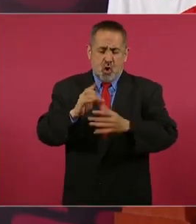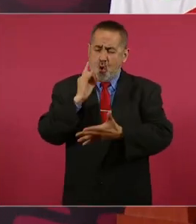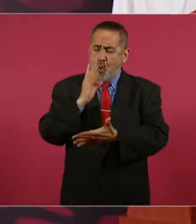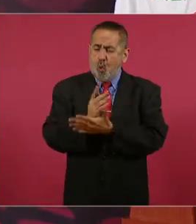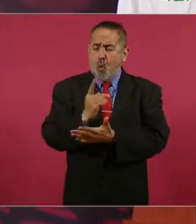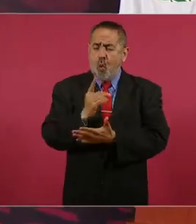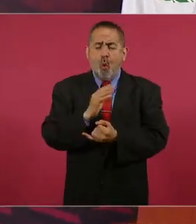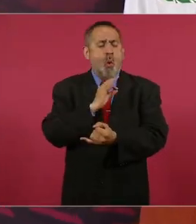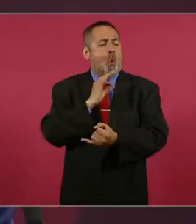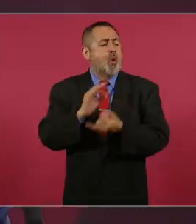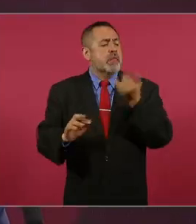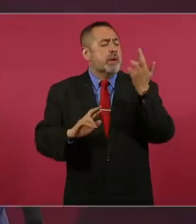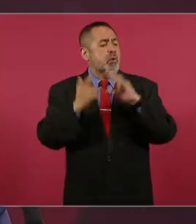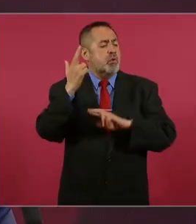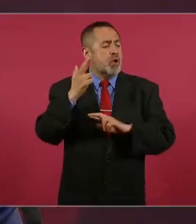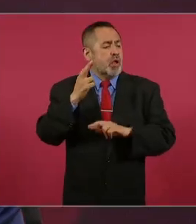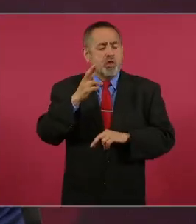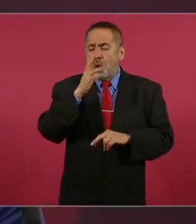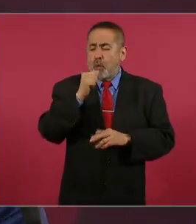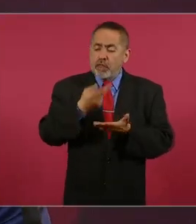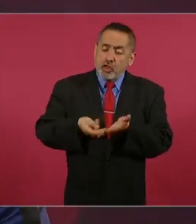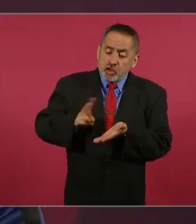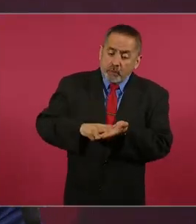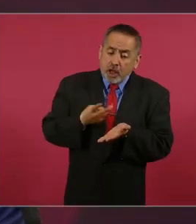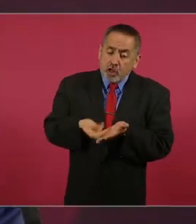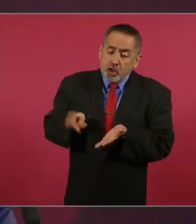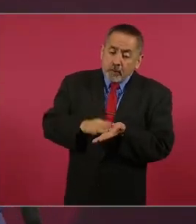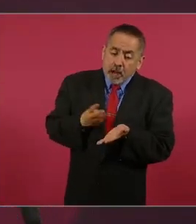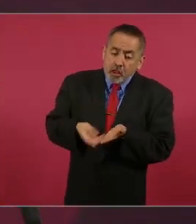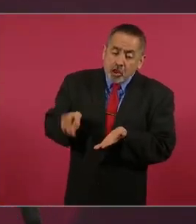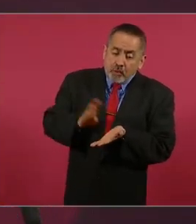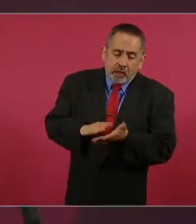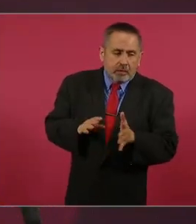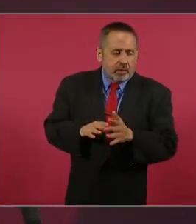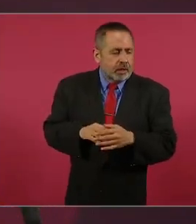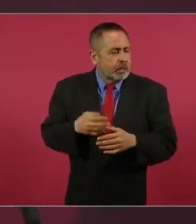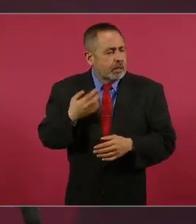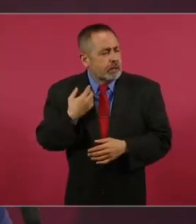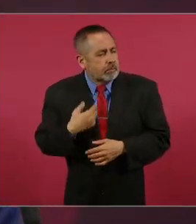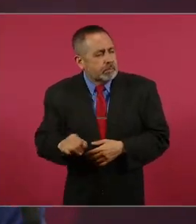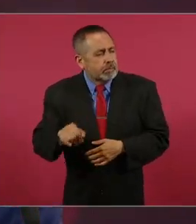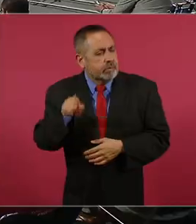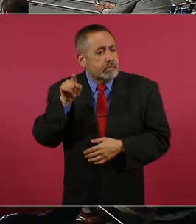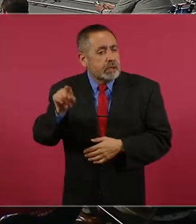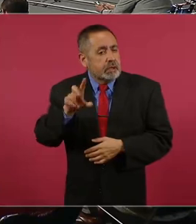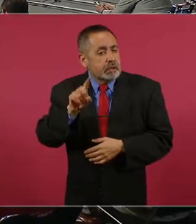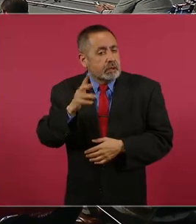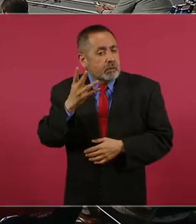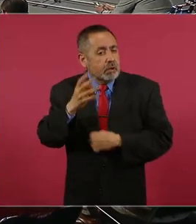última revolución. Después se lo aplicaron 34 años después a él,